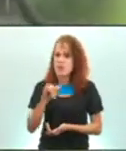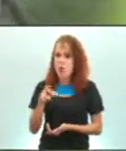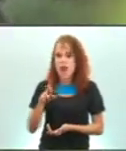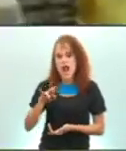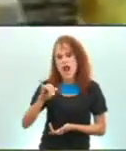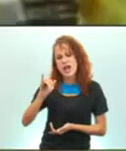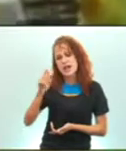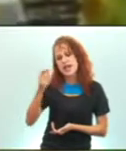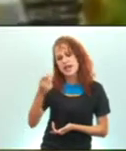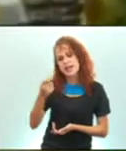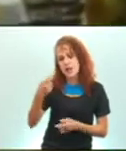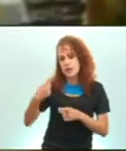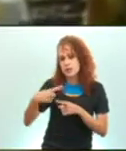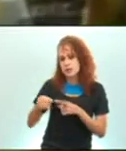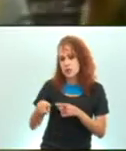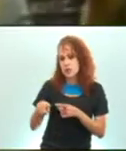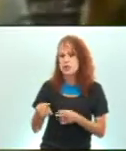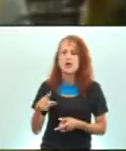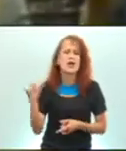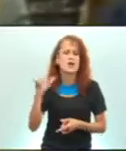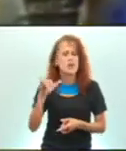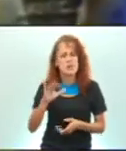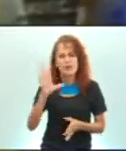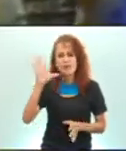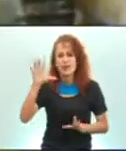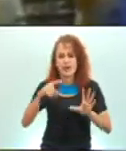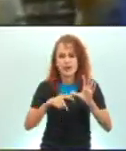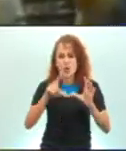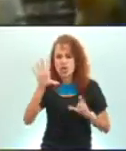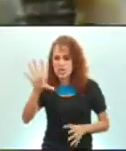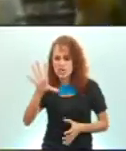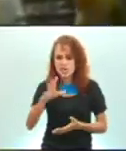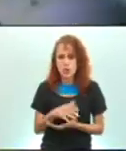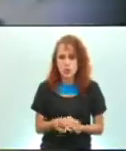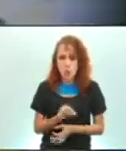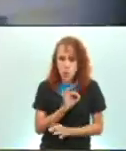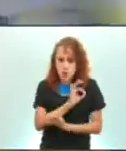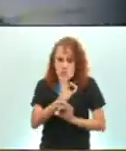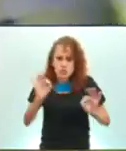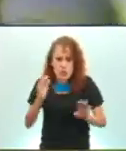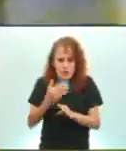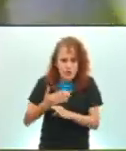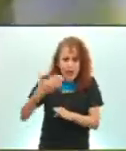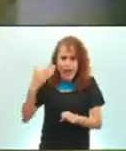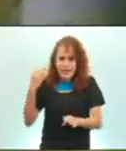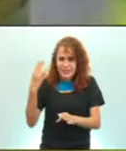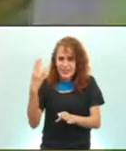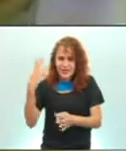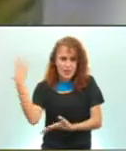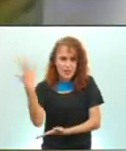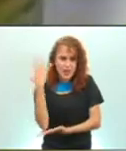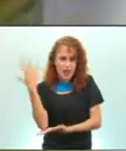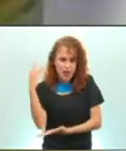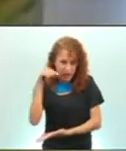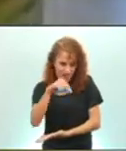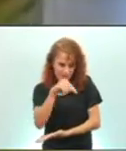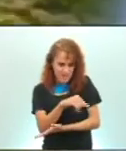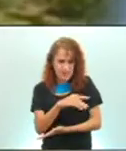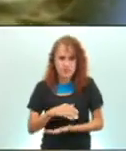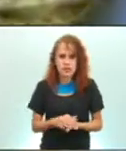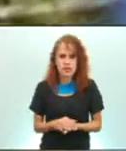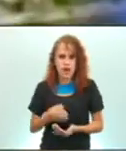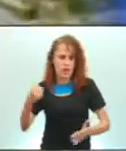Wilma alcanzan esa condición. Nunca antes, 3 huracanes de esas